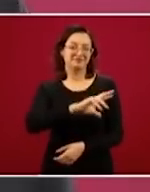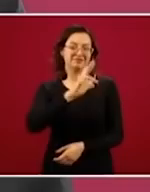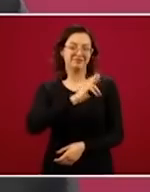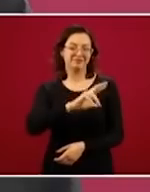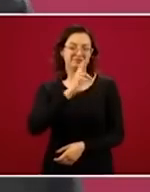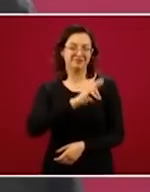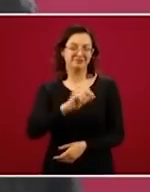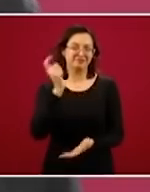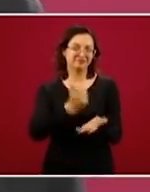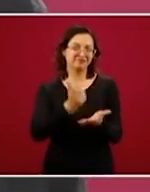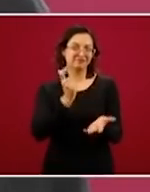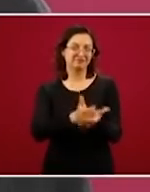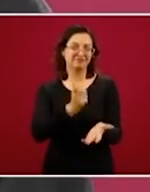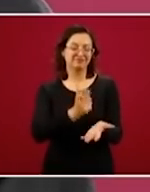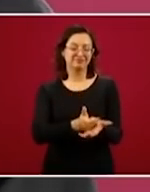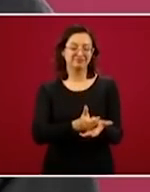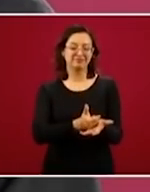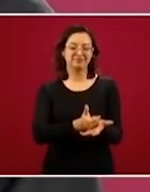de paga